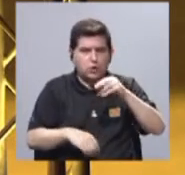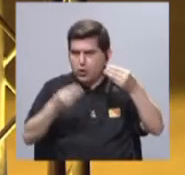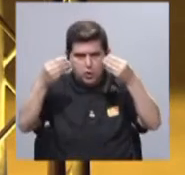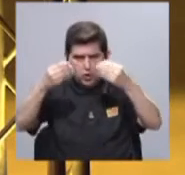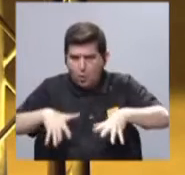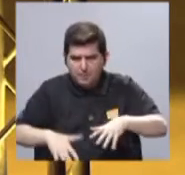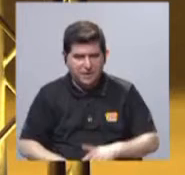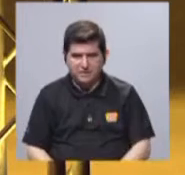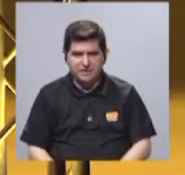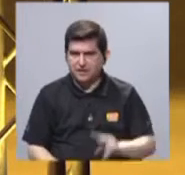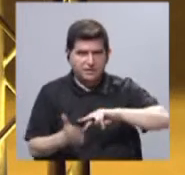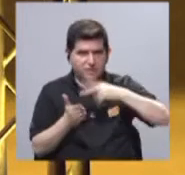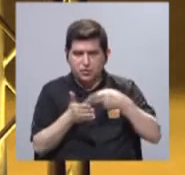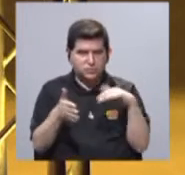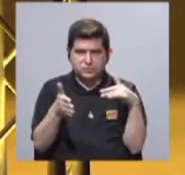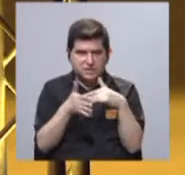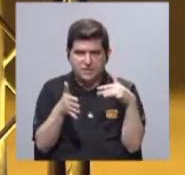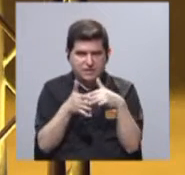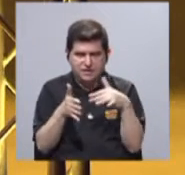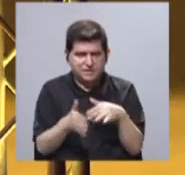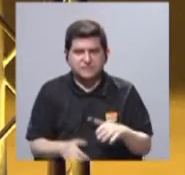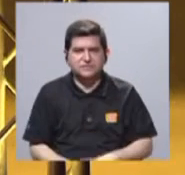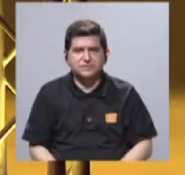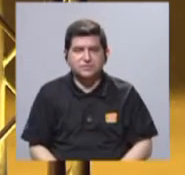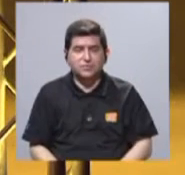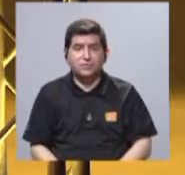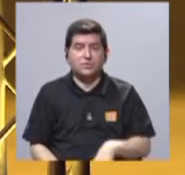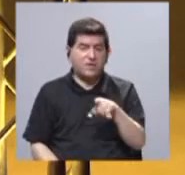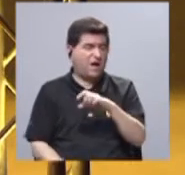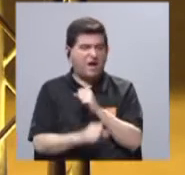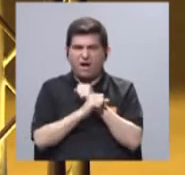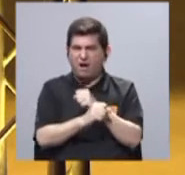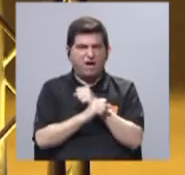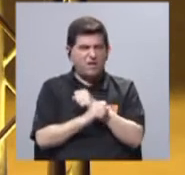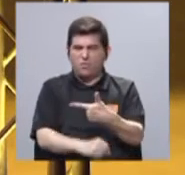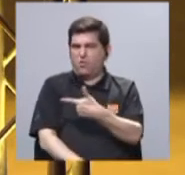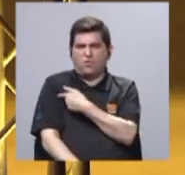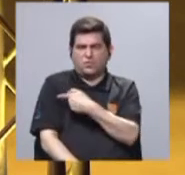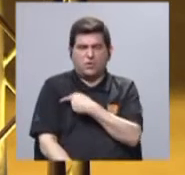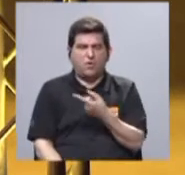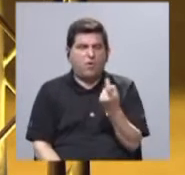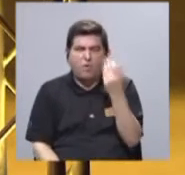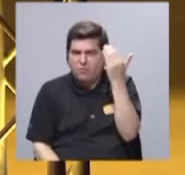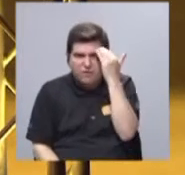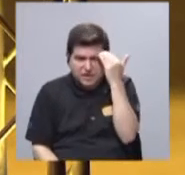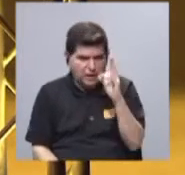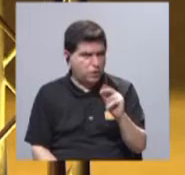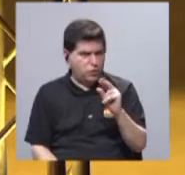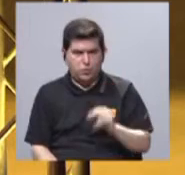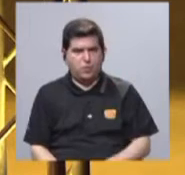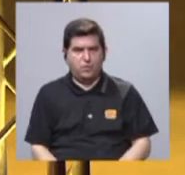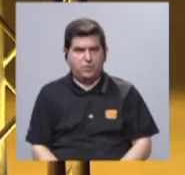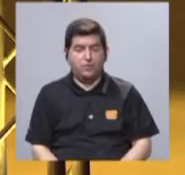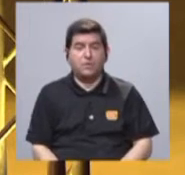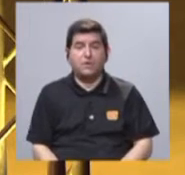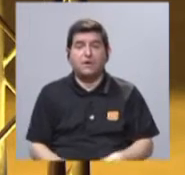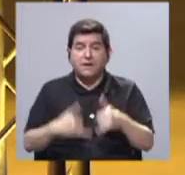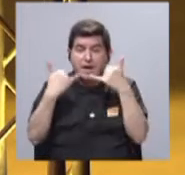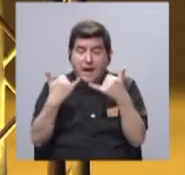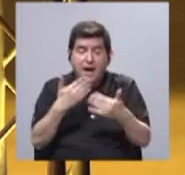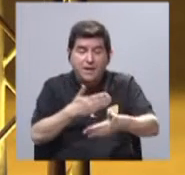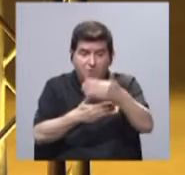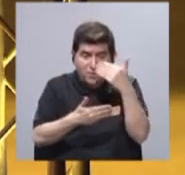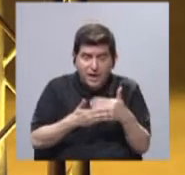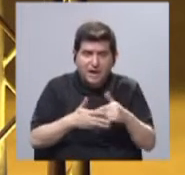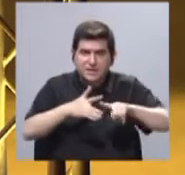tres años y en este momento los hemos hecho en tiempos muy cortos han solapado fases sin sin perderlas sin hacer que los estudios